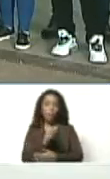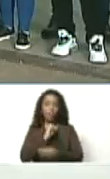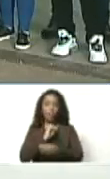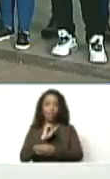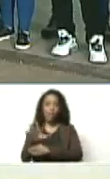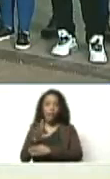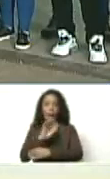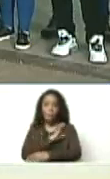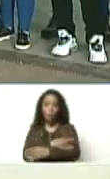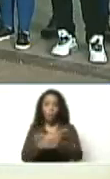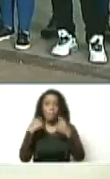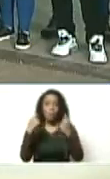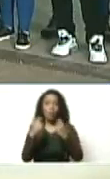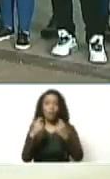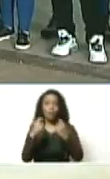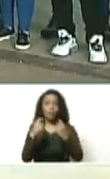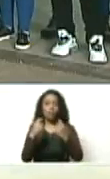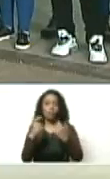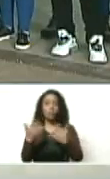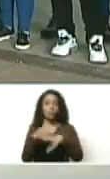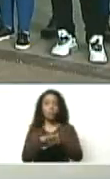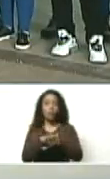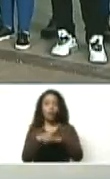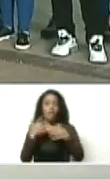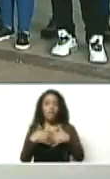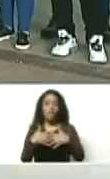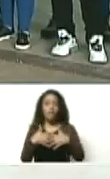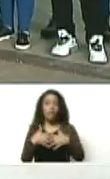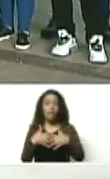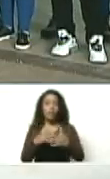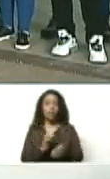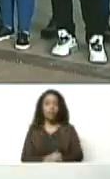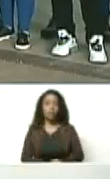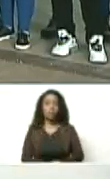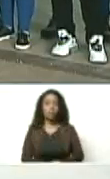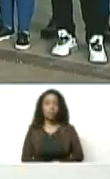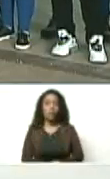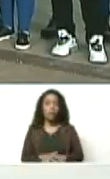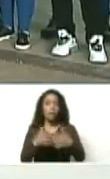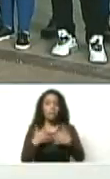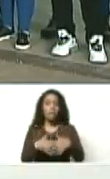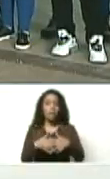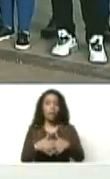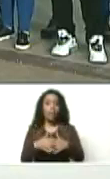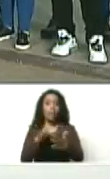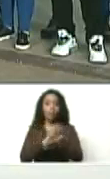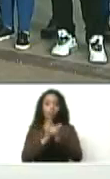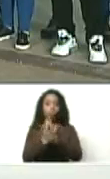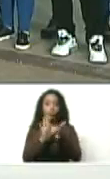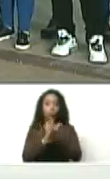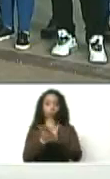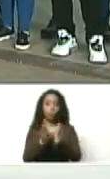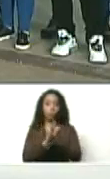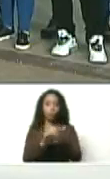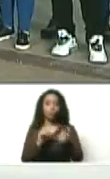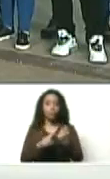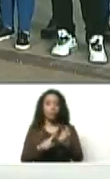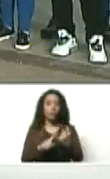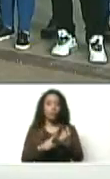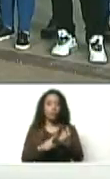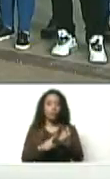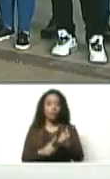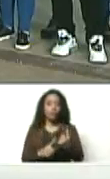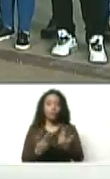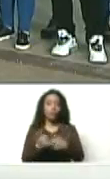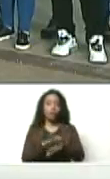al Poder Popular, incluyendo plantas industriales, plantas de harinas de maíz precocida,